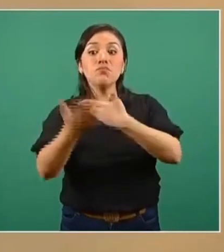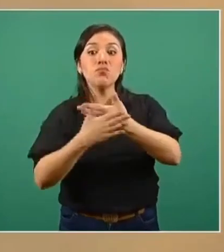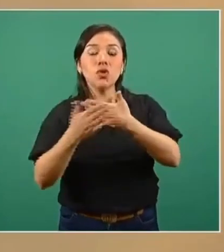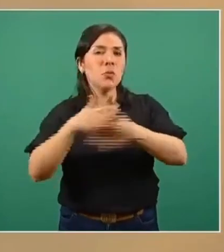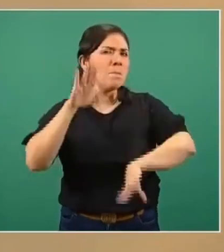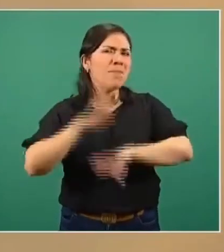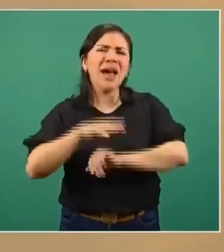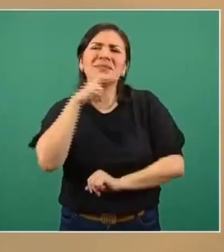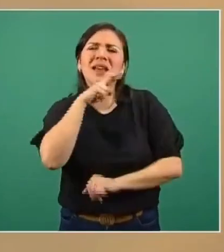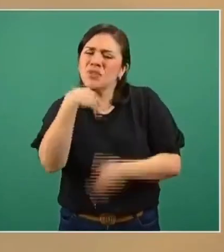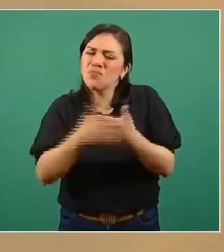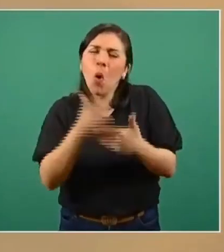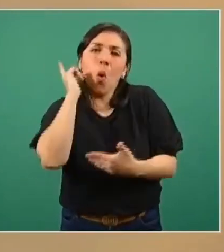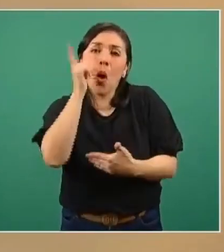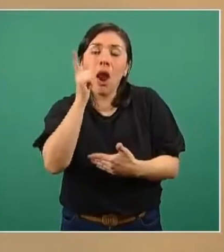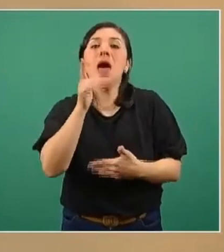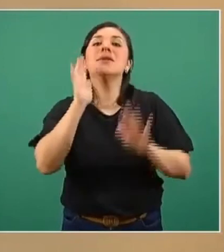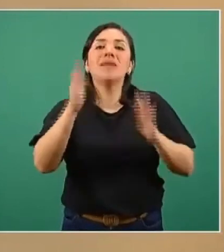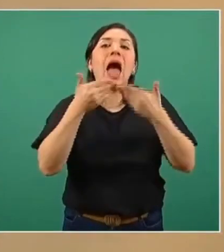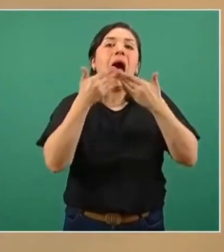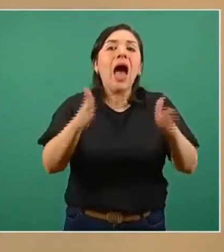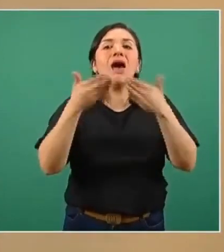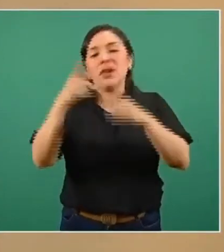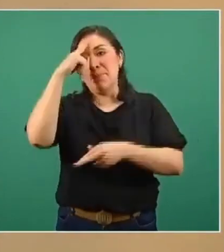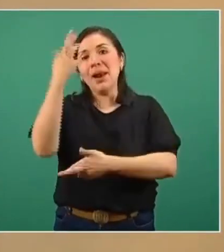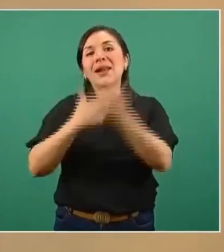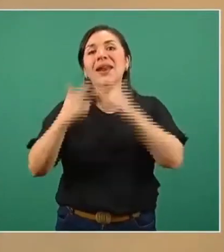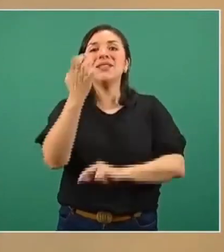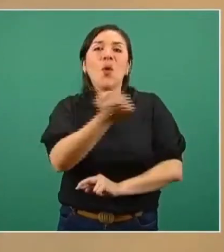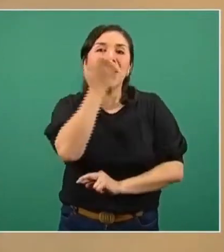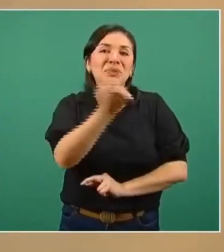más pronto posible, el regreso a clases